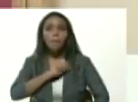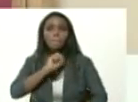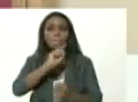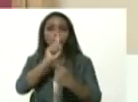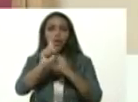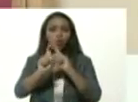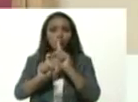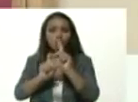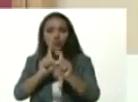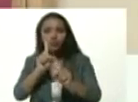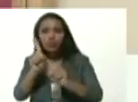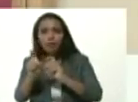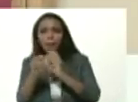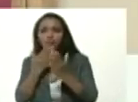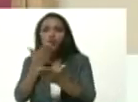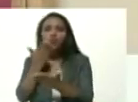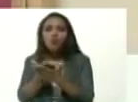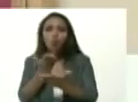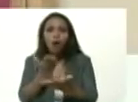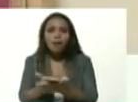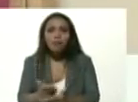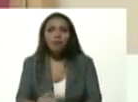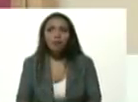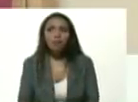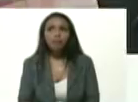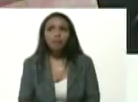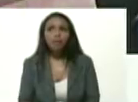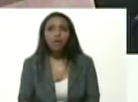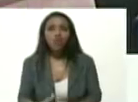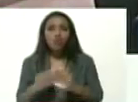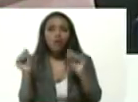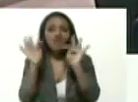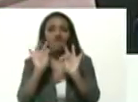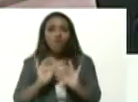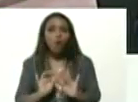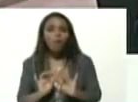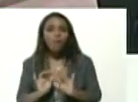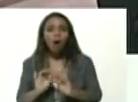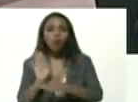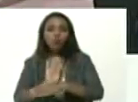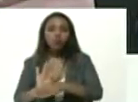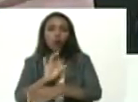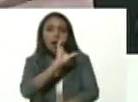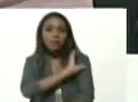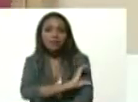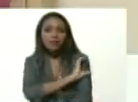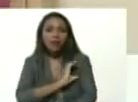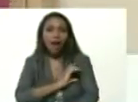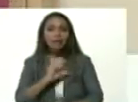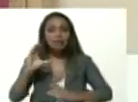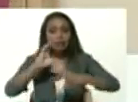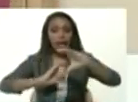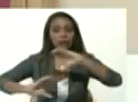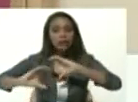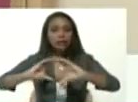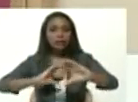preguntas, de propuestas, de todo tipo, preventivas, clínicas,